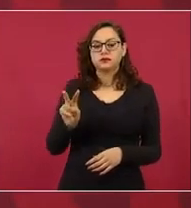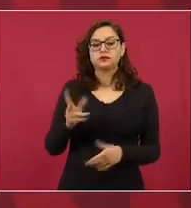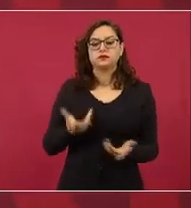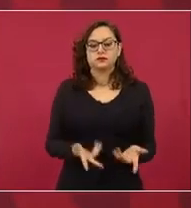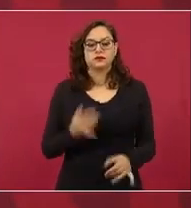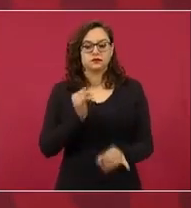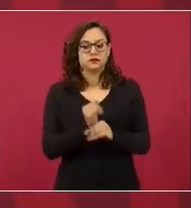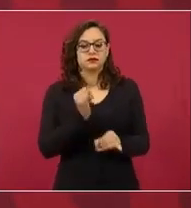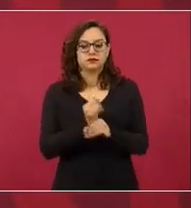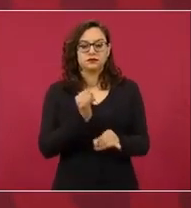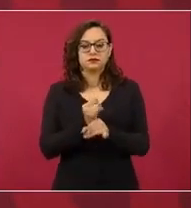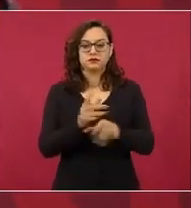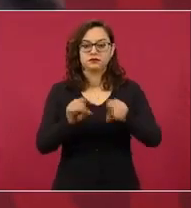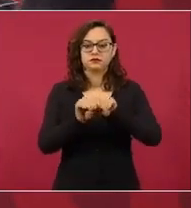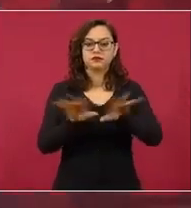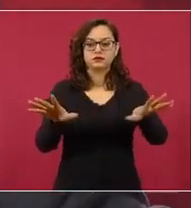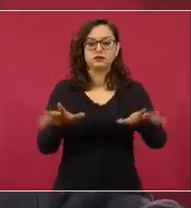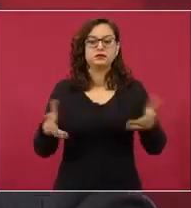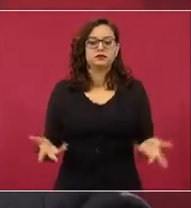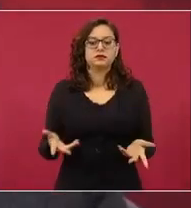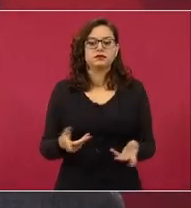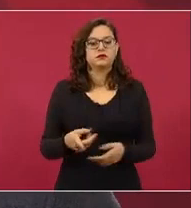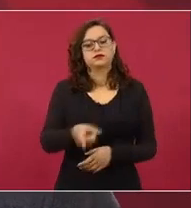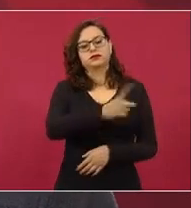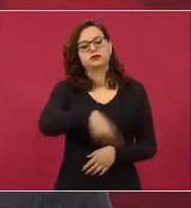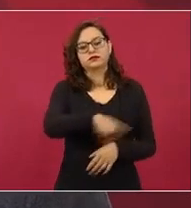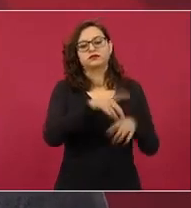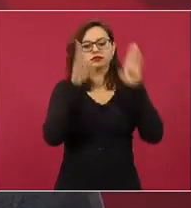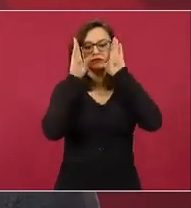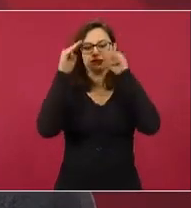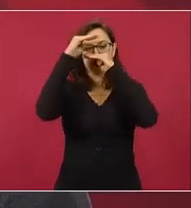redes, ¿quiénes? Pues los conservadores,